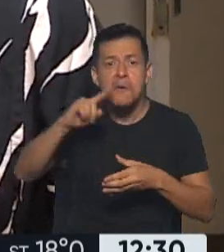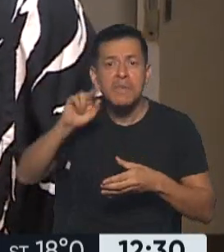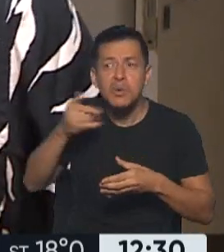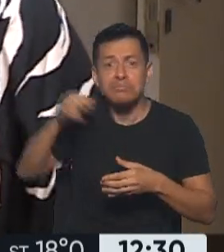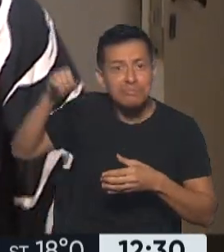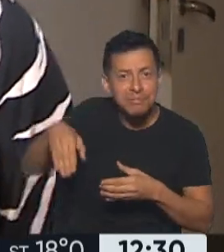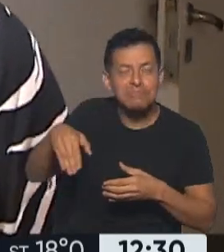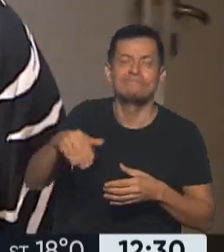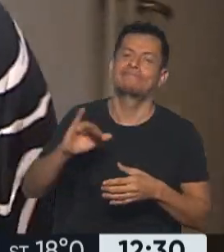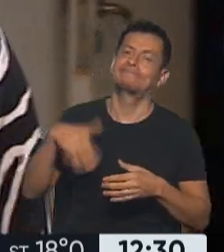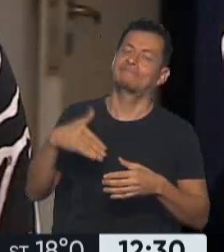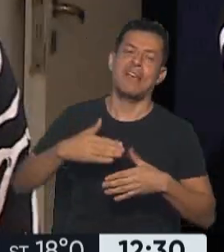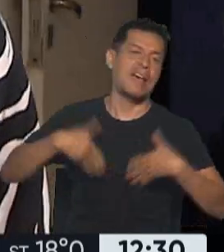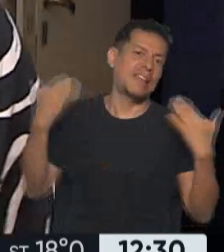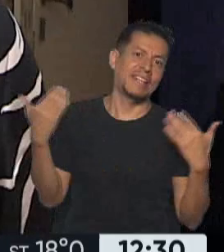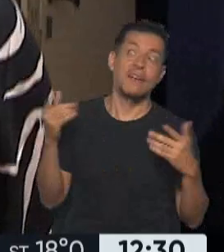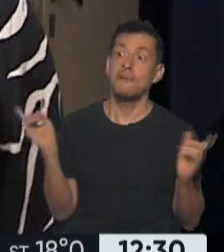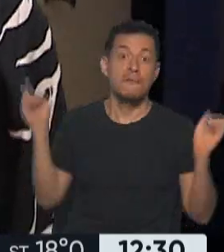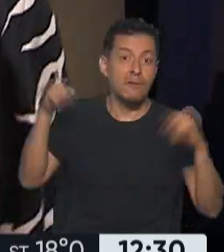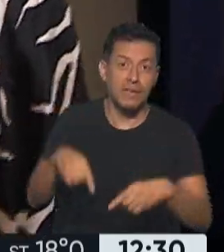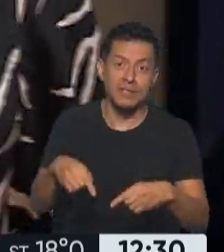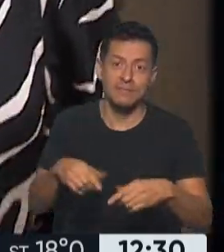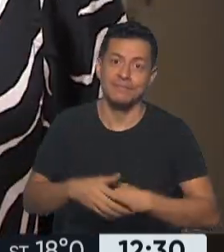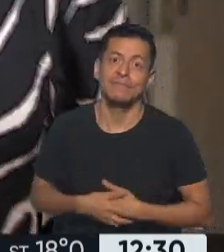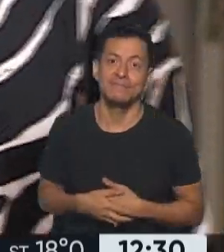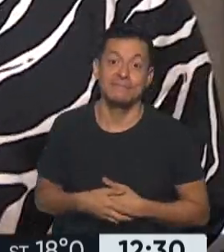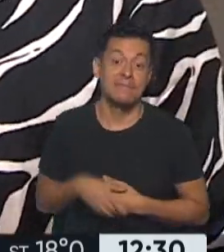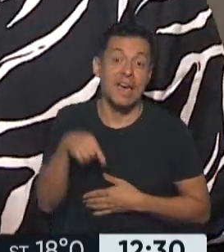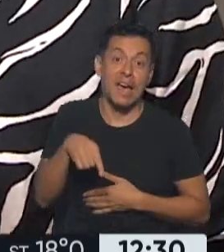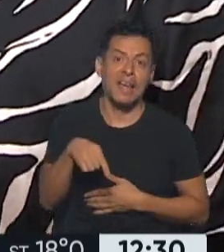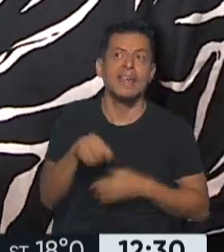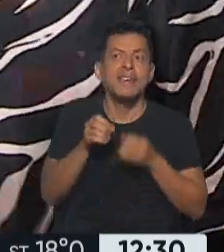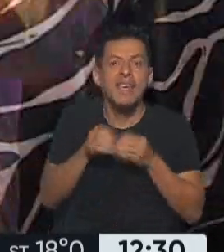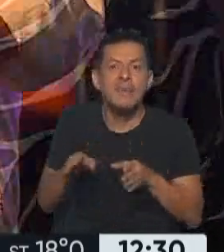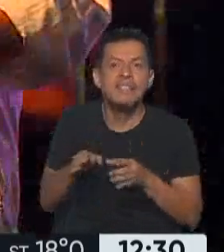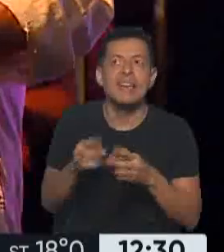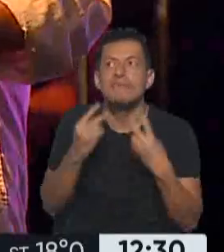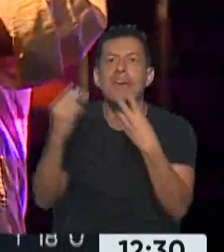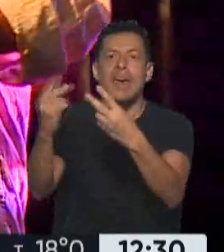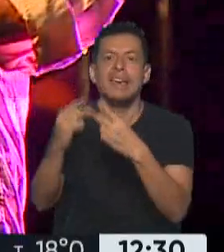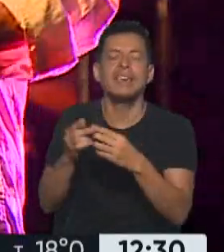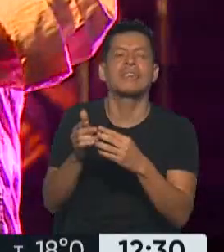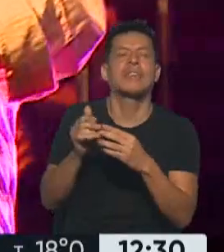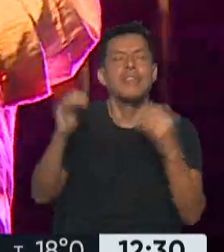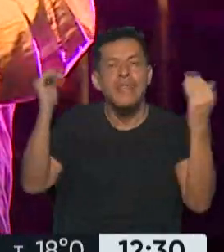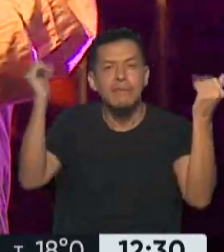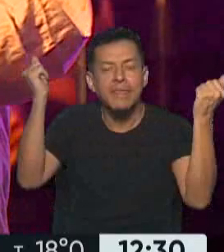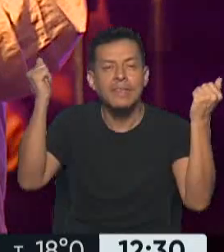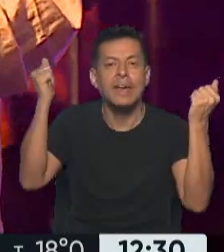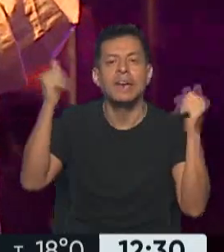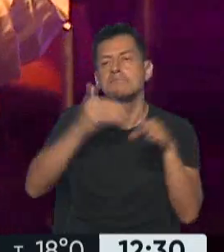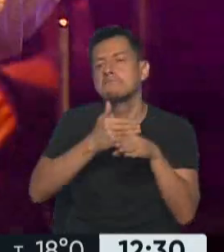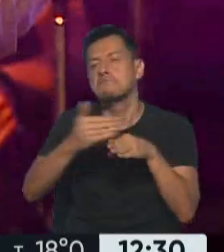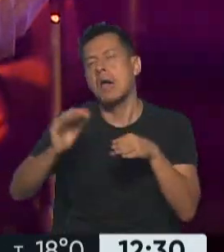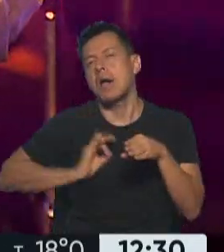bueno, es una alegría, es un regreso, es el principio de una gira de despedida que va a durar